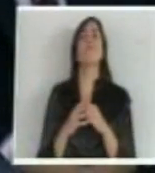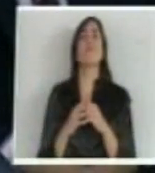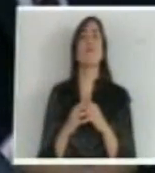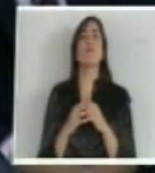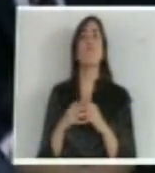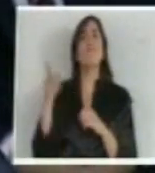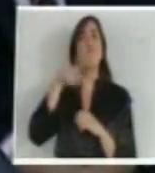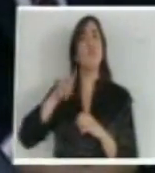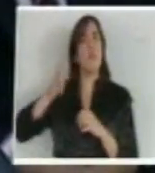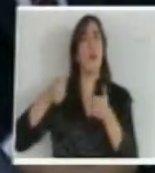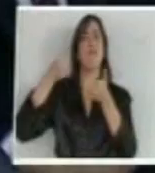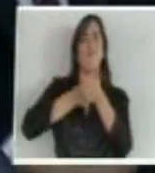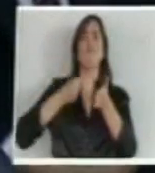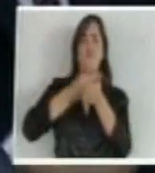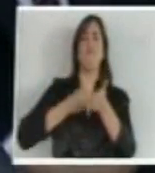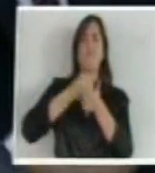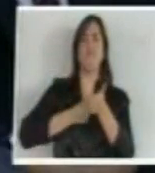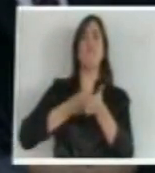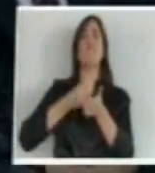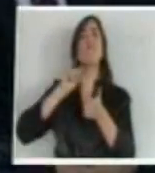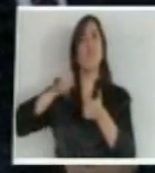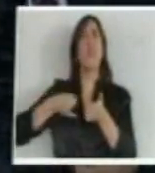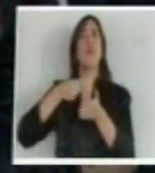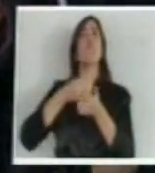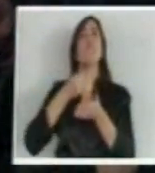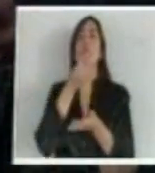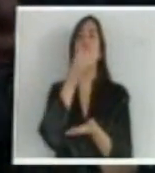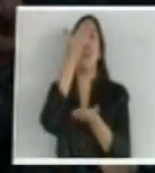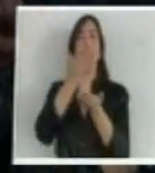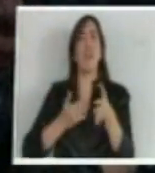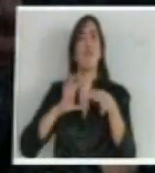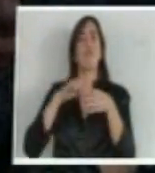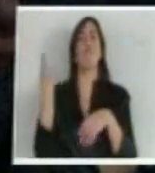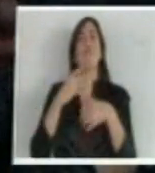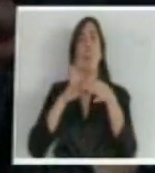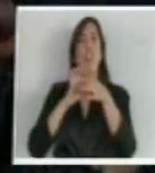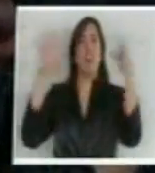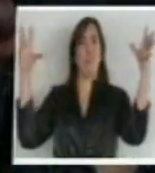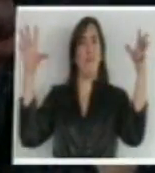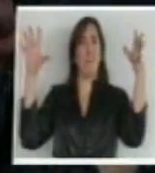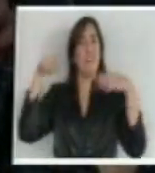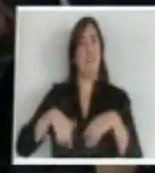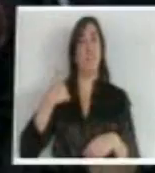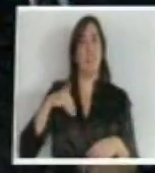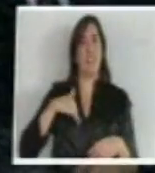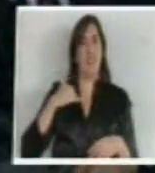se animaron a declarar la independencia de nuestro